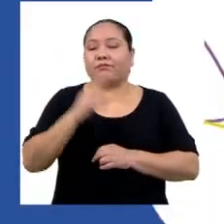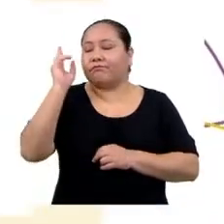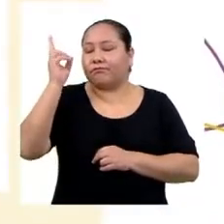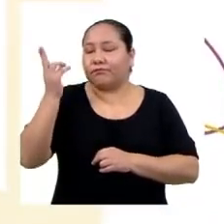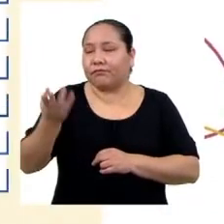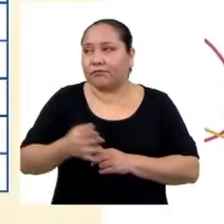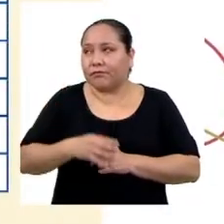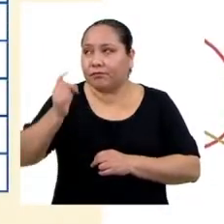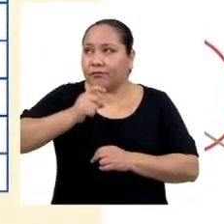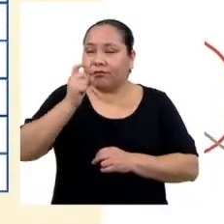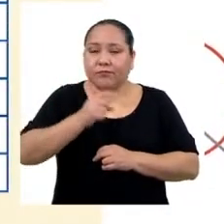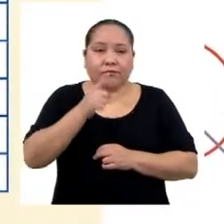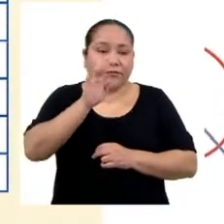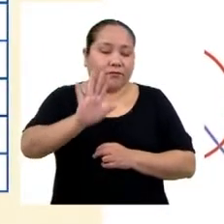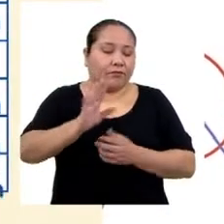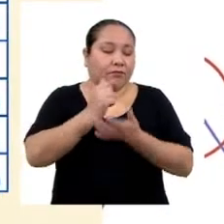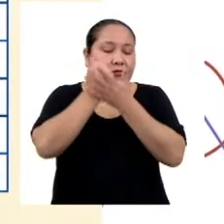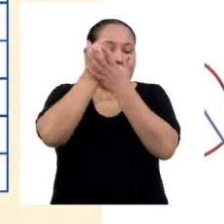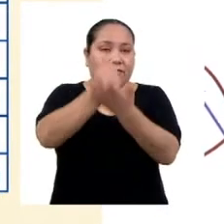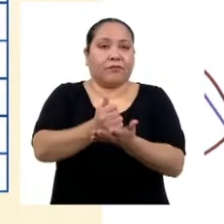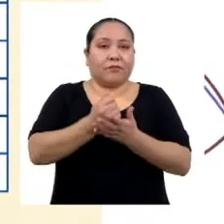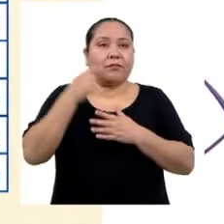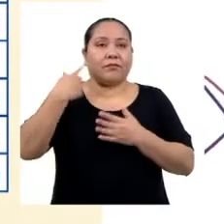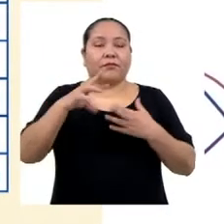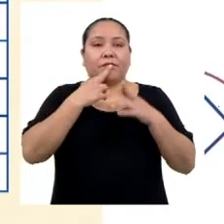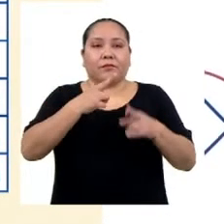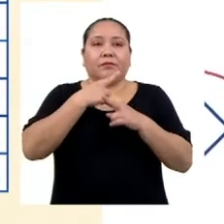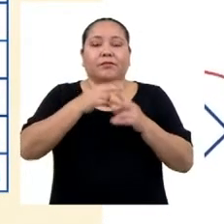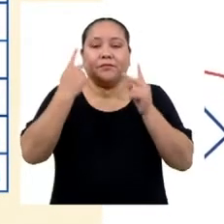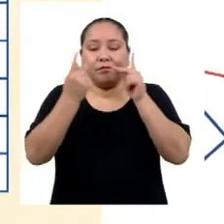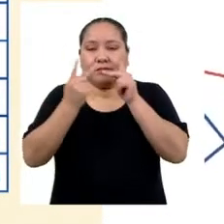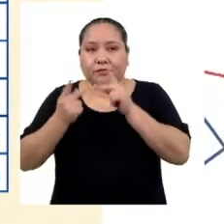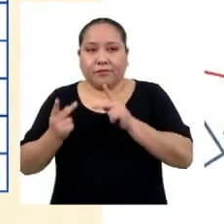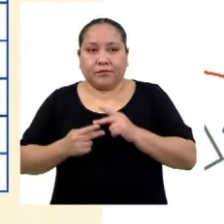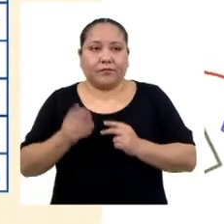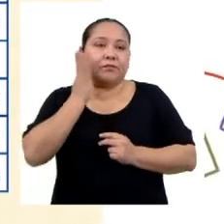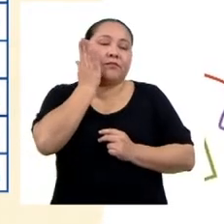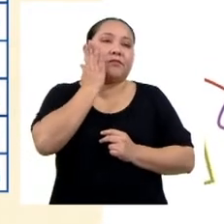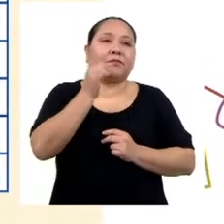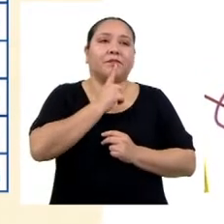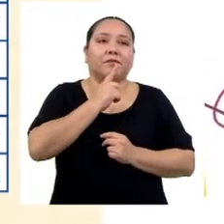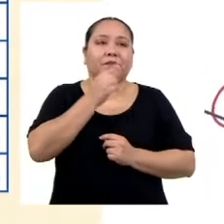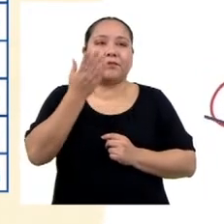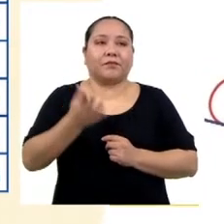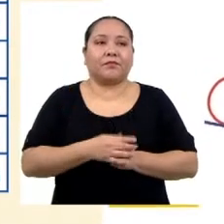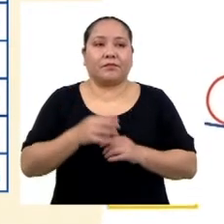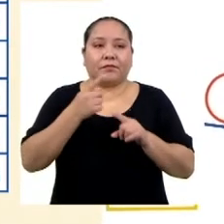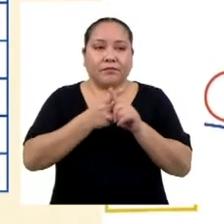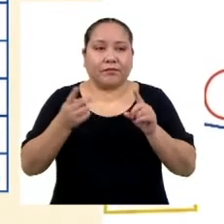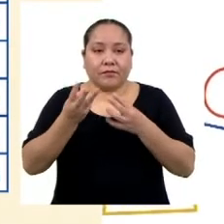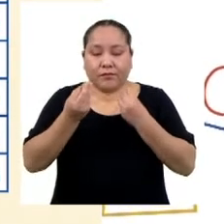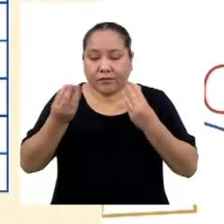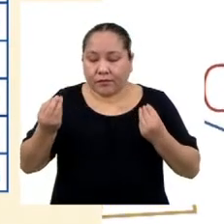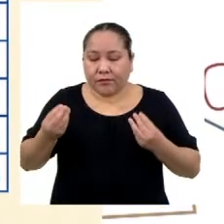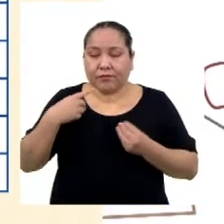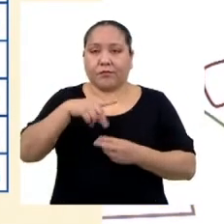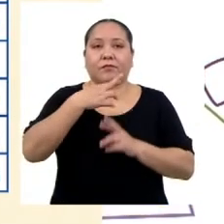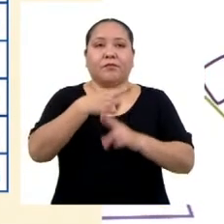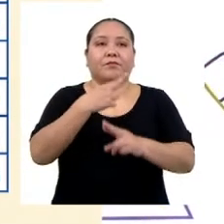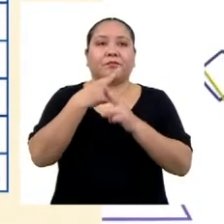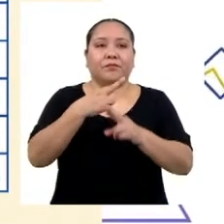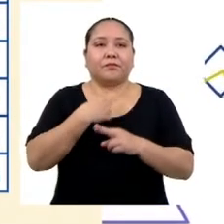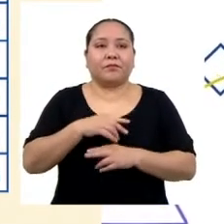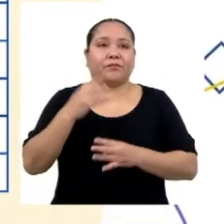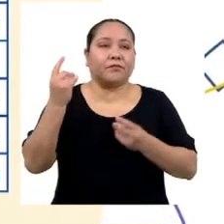Profesora, necesito su ayuda. Acá tengo la respuesta exacta de las madres y los padres, pero muchas y muchos respondieron